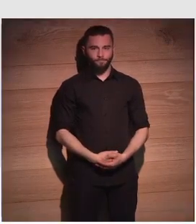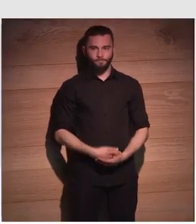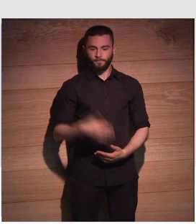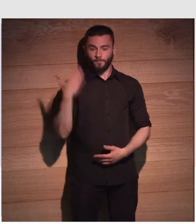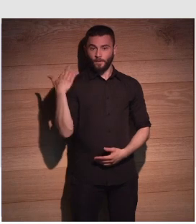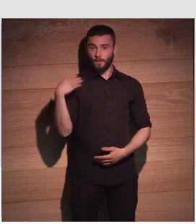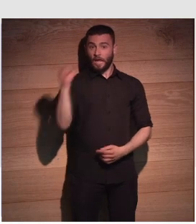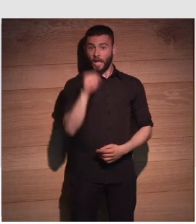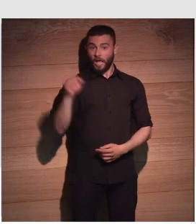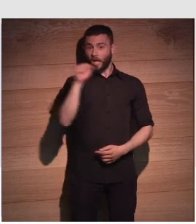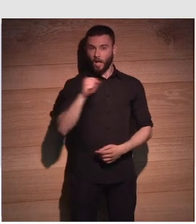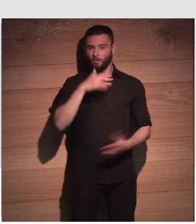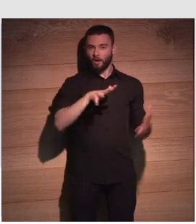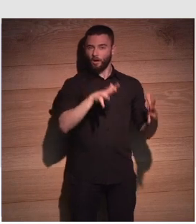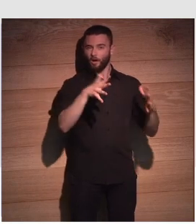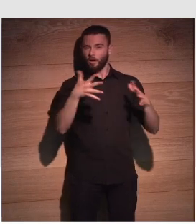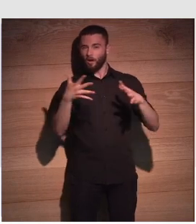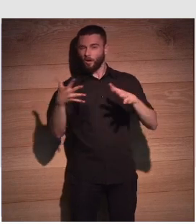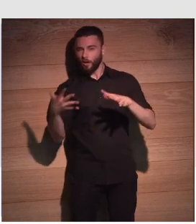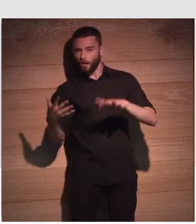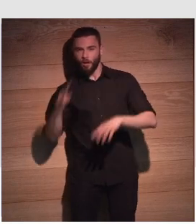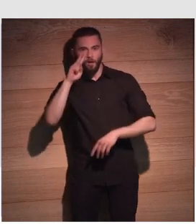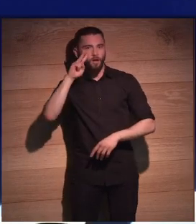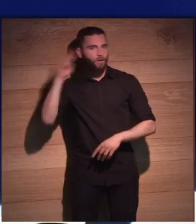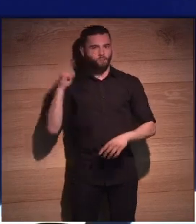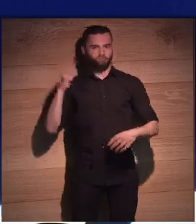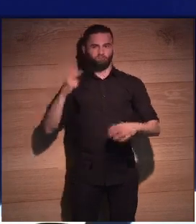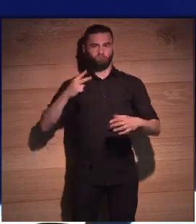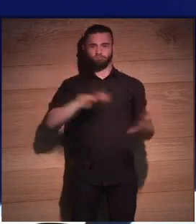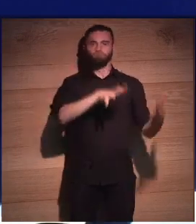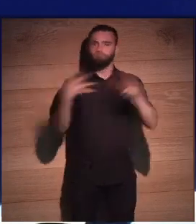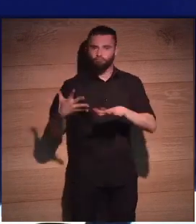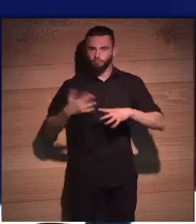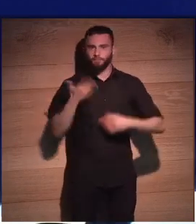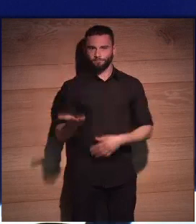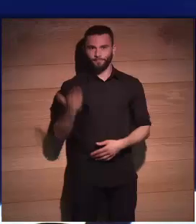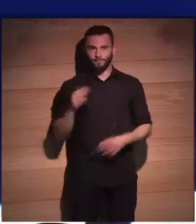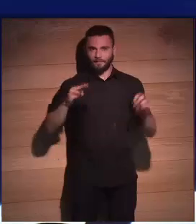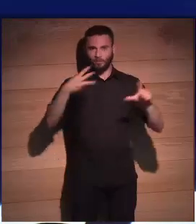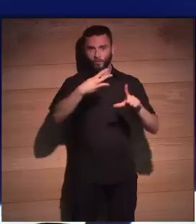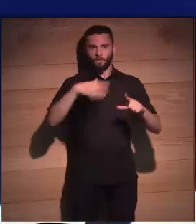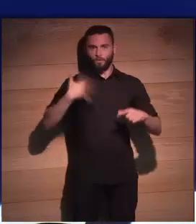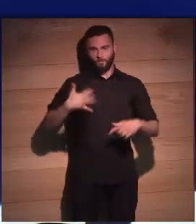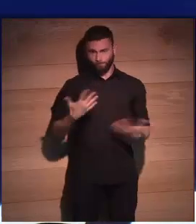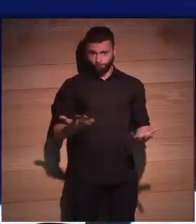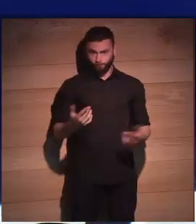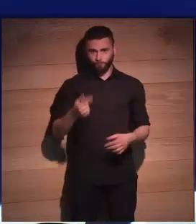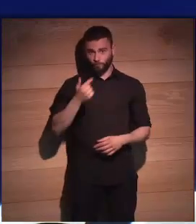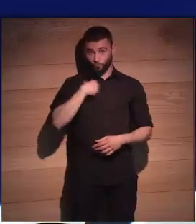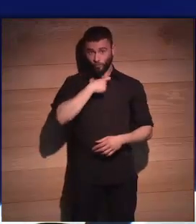años hemos visto una evolución exponencial, ¿no? de lo que es la web. Y en vez de contároslo